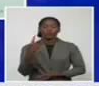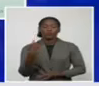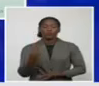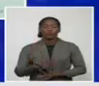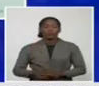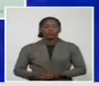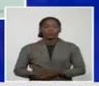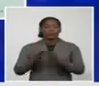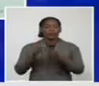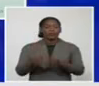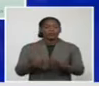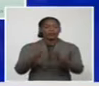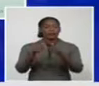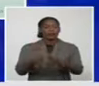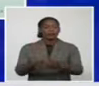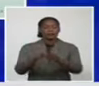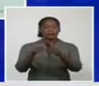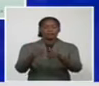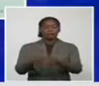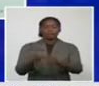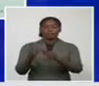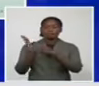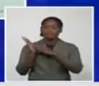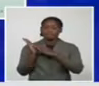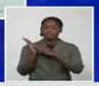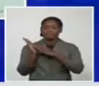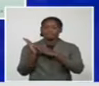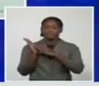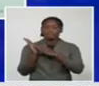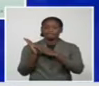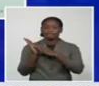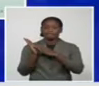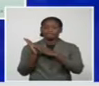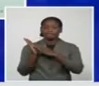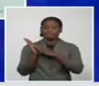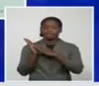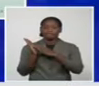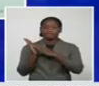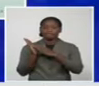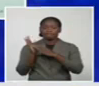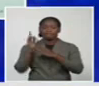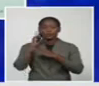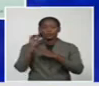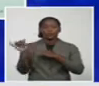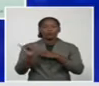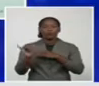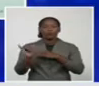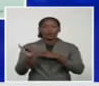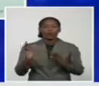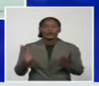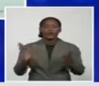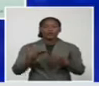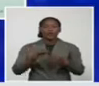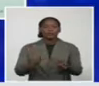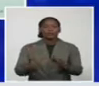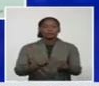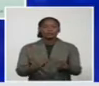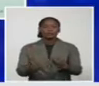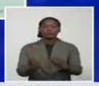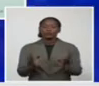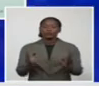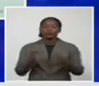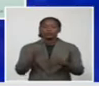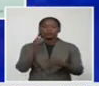Granma, los resultados evidencian que no tienen todavía un control de la pandemia y tienen una